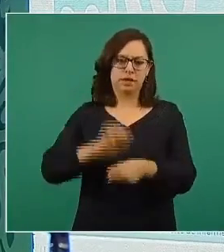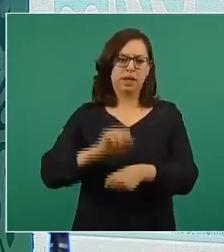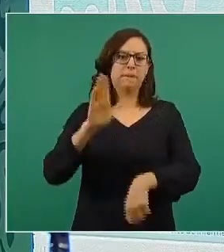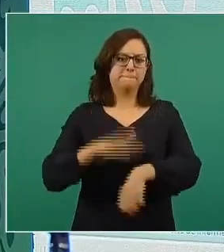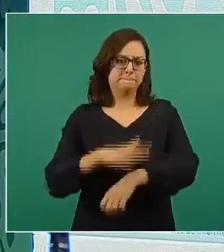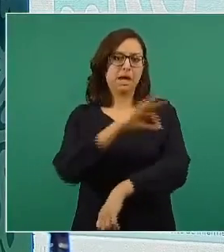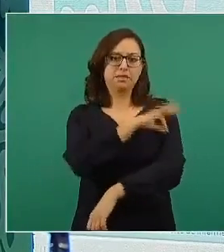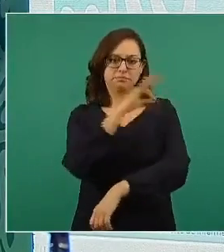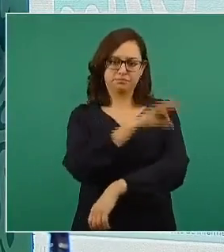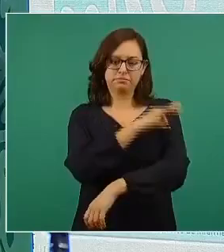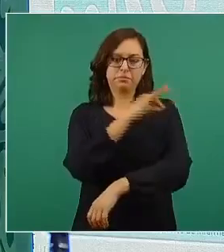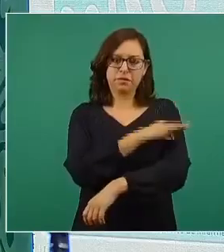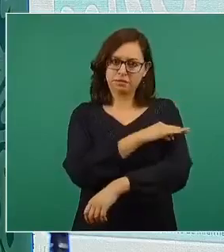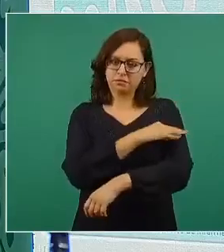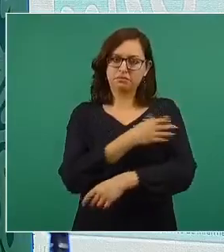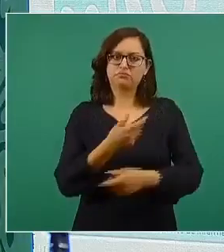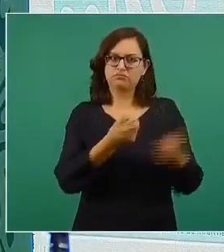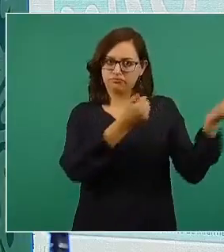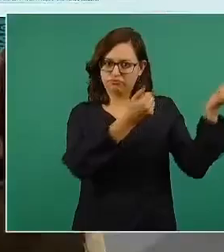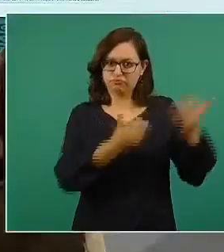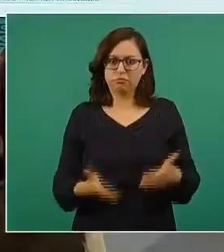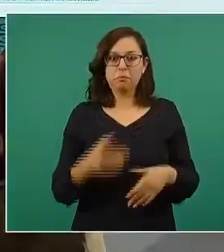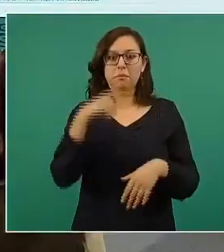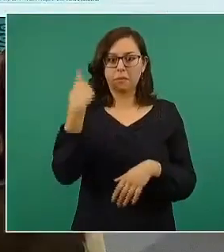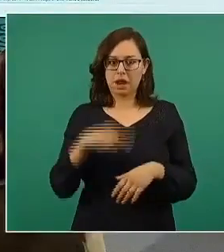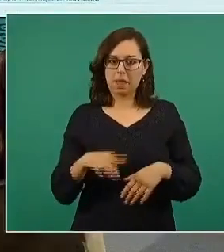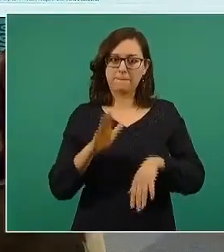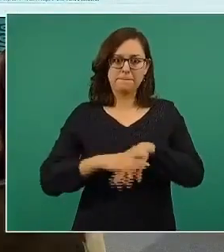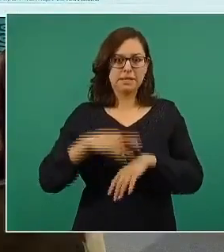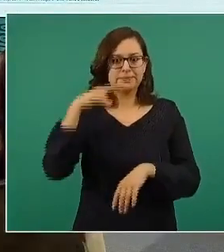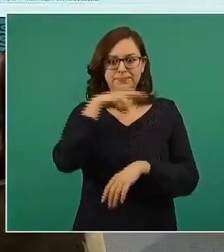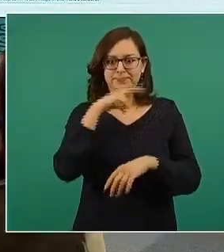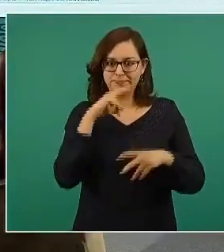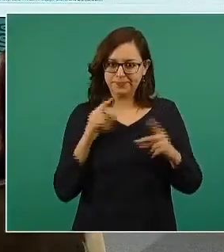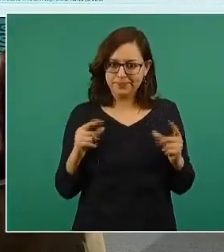nos permitan recuperar el buen ritmo que ya teníamos. La siguiente.